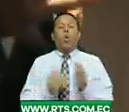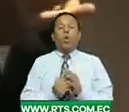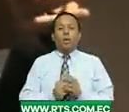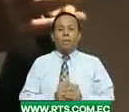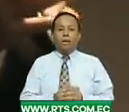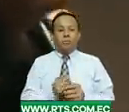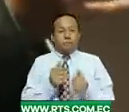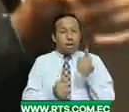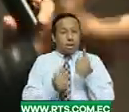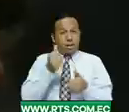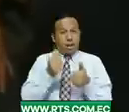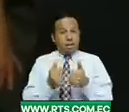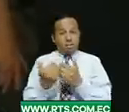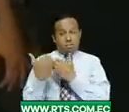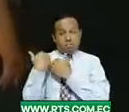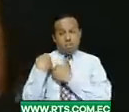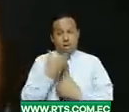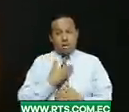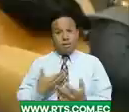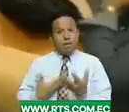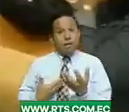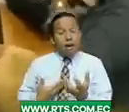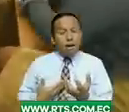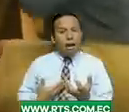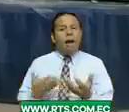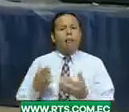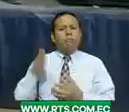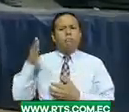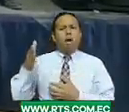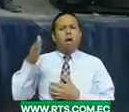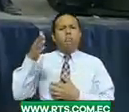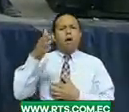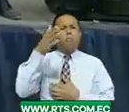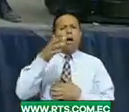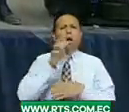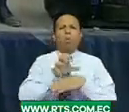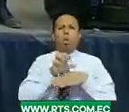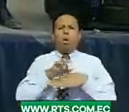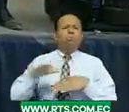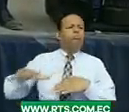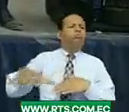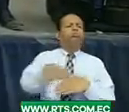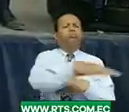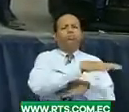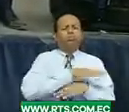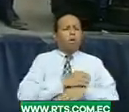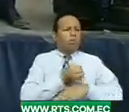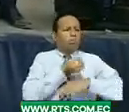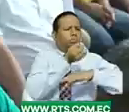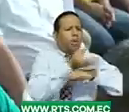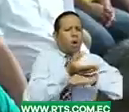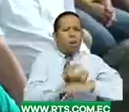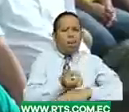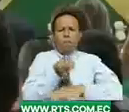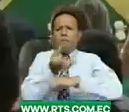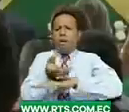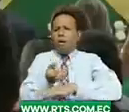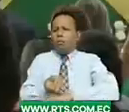país para exponer sus propuestas a los ciudadanos con el objetivo de combatir la inseguridad por la que